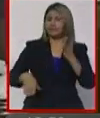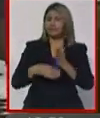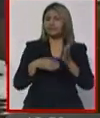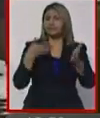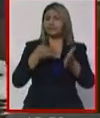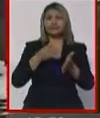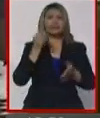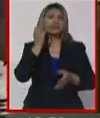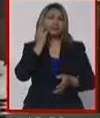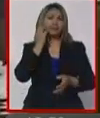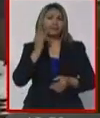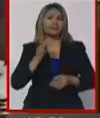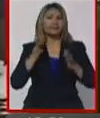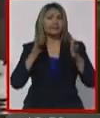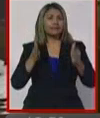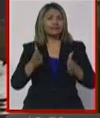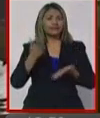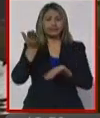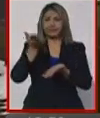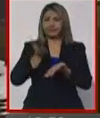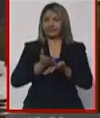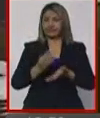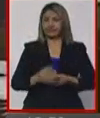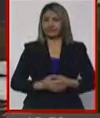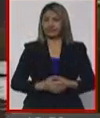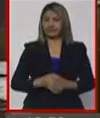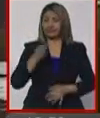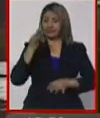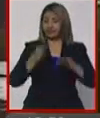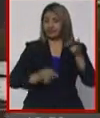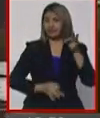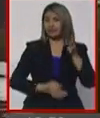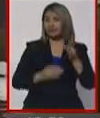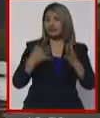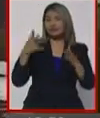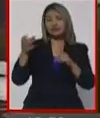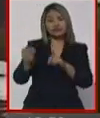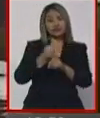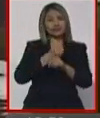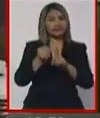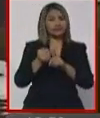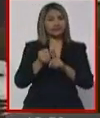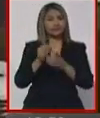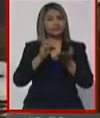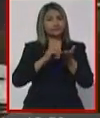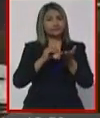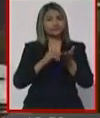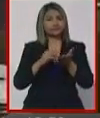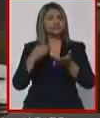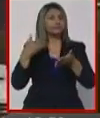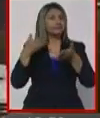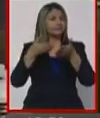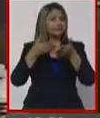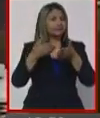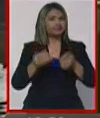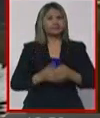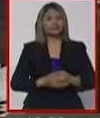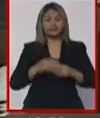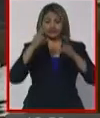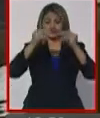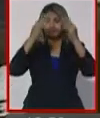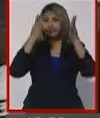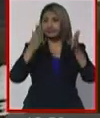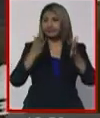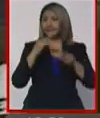colla. Hoy no, basta de eso. Si bien no lo agredieron físicamente, faltaba poco. Entonces ese